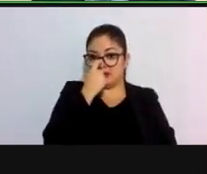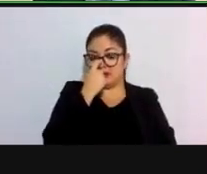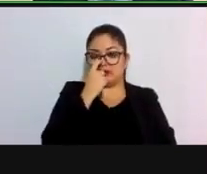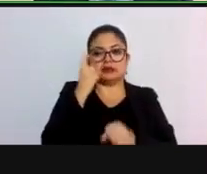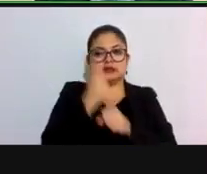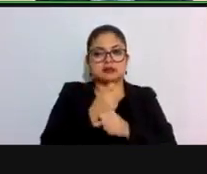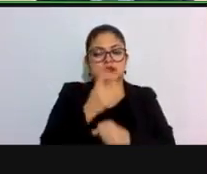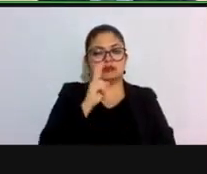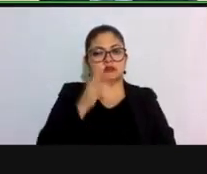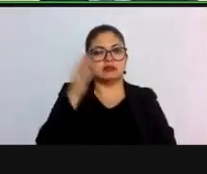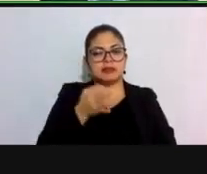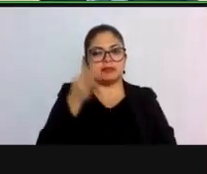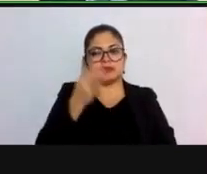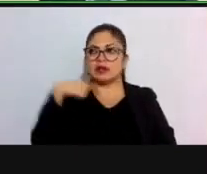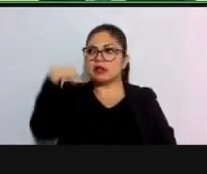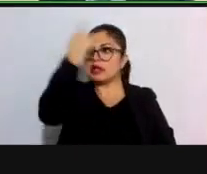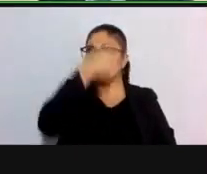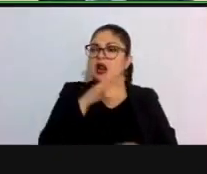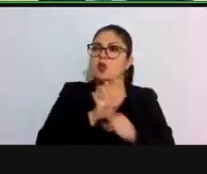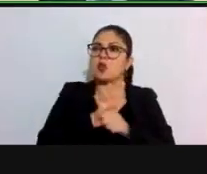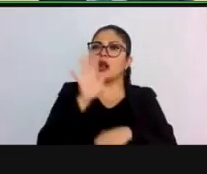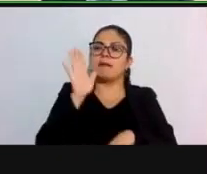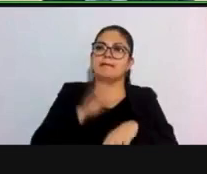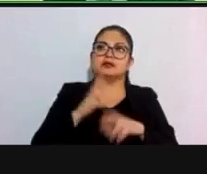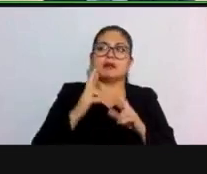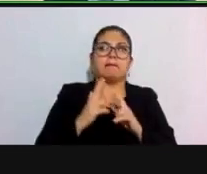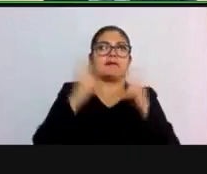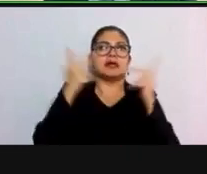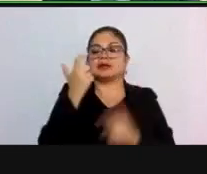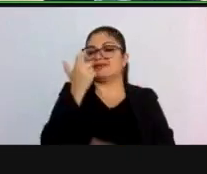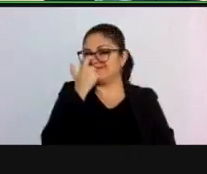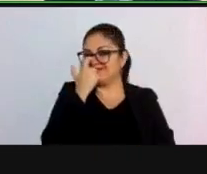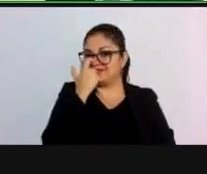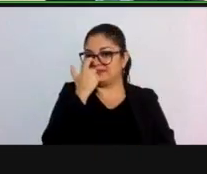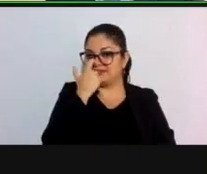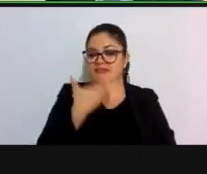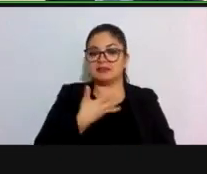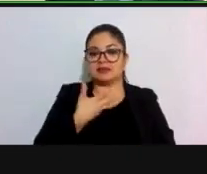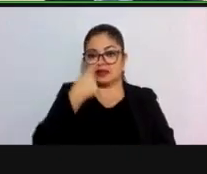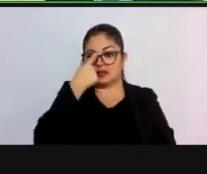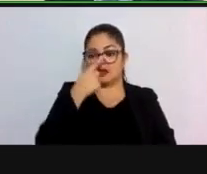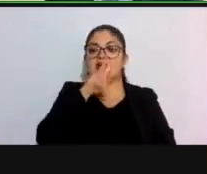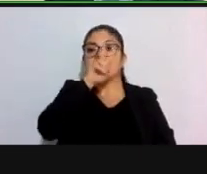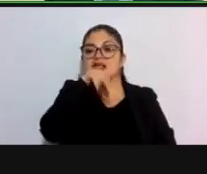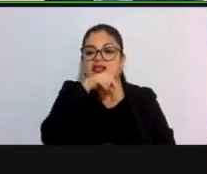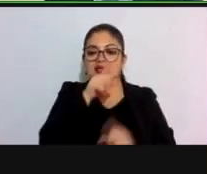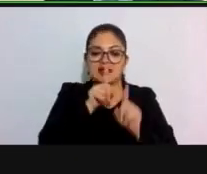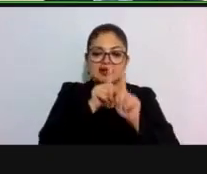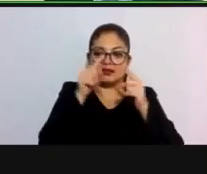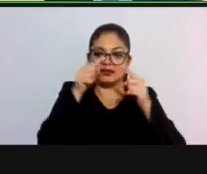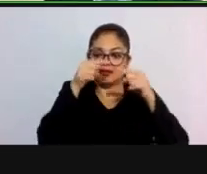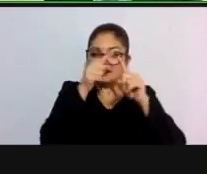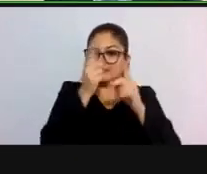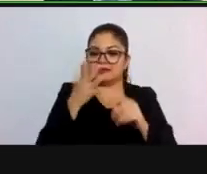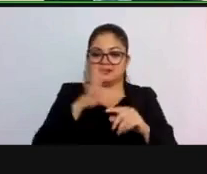cara. En ella tenemos vasos y arterias, nervios, pero básicamente considera